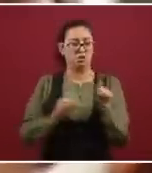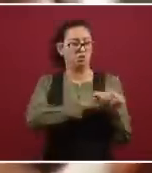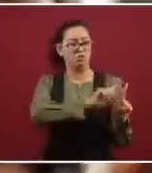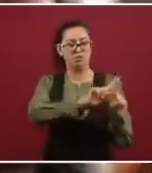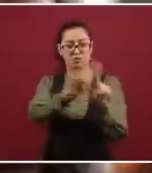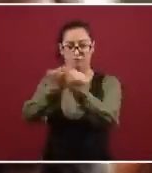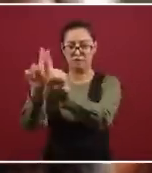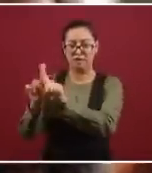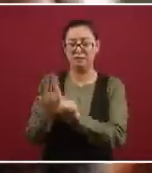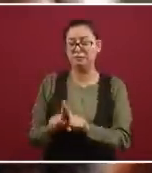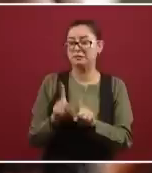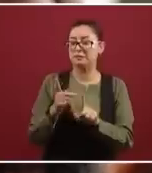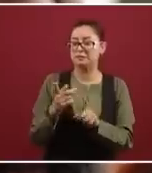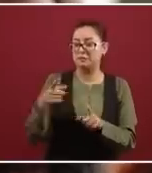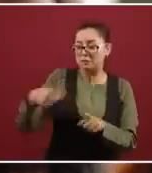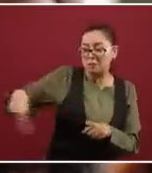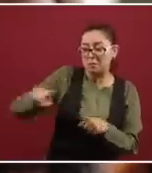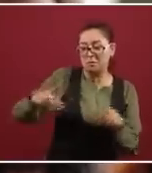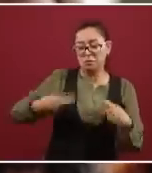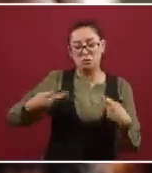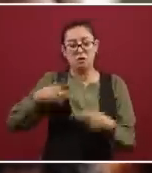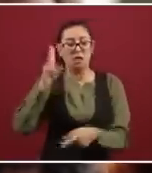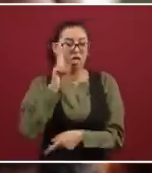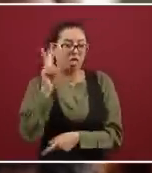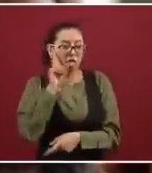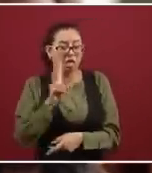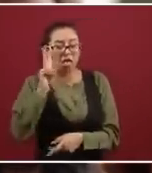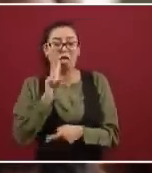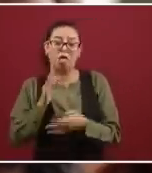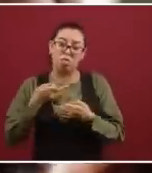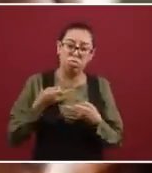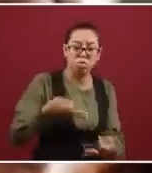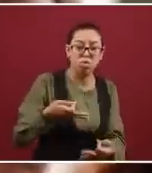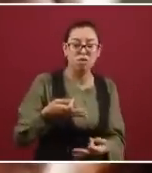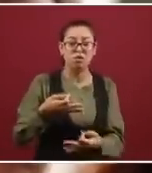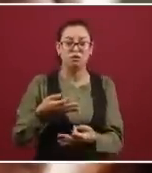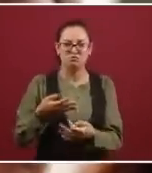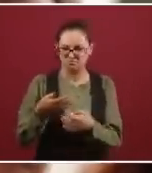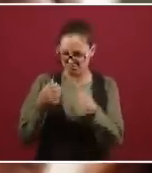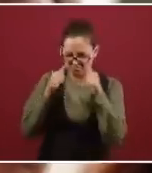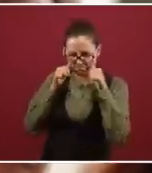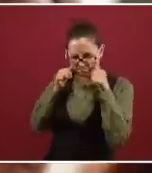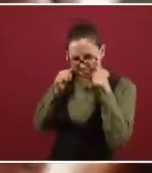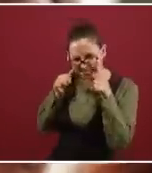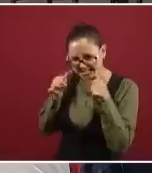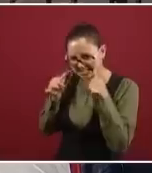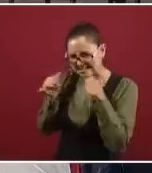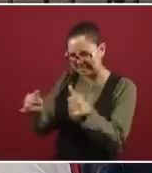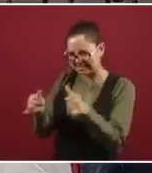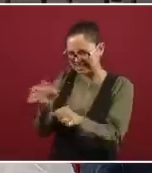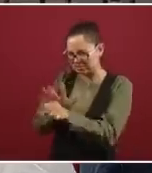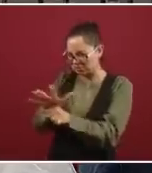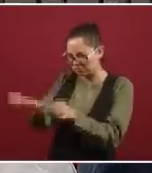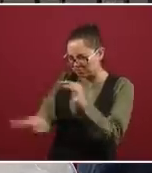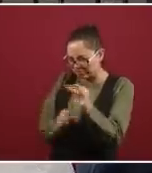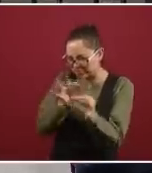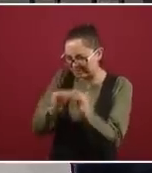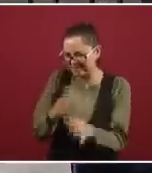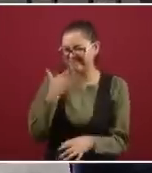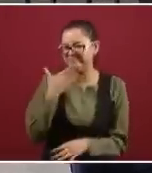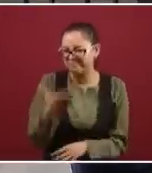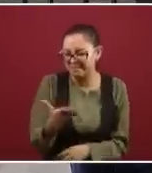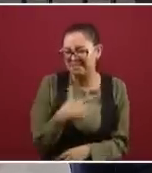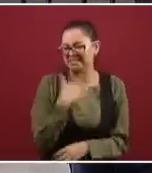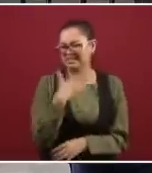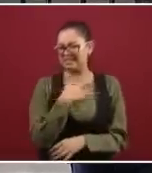atención a las personas con adicciones, como se está planteando en este programa, tomando en cuenta que el presidente acaba de decir que